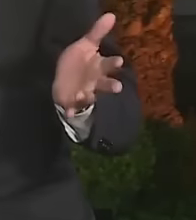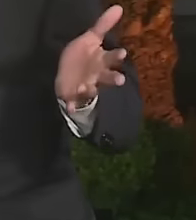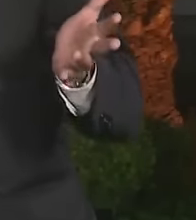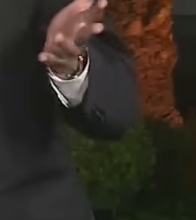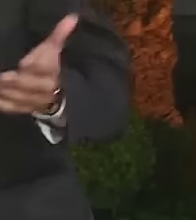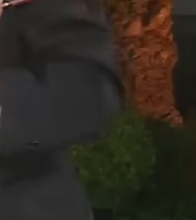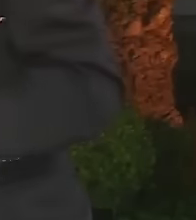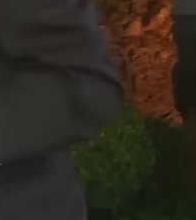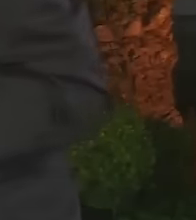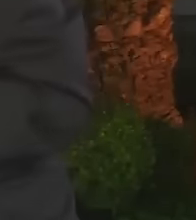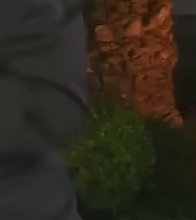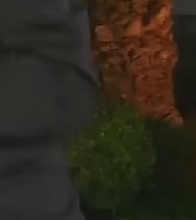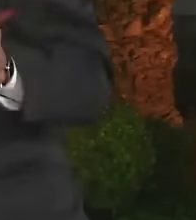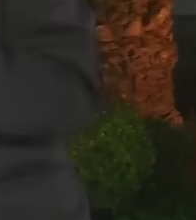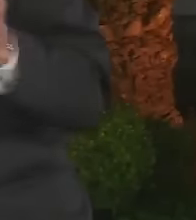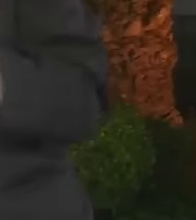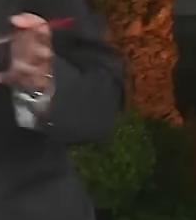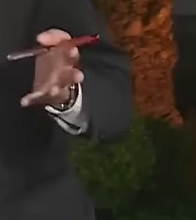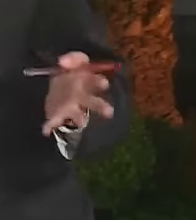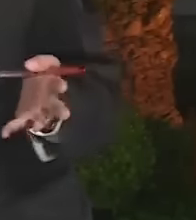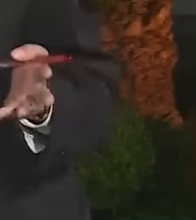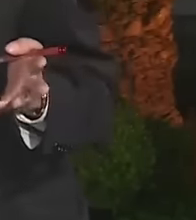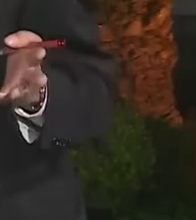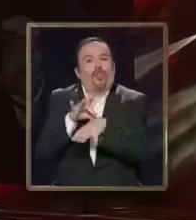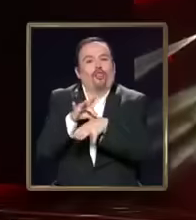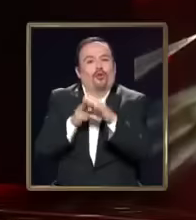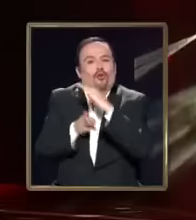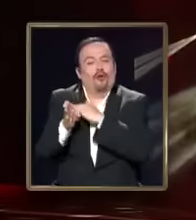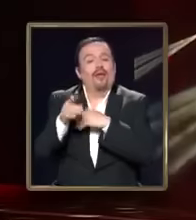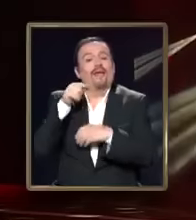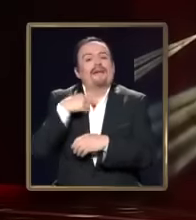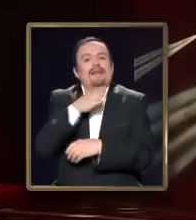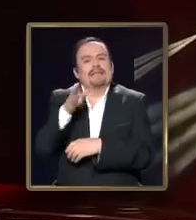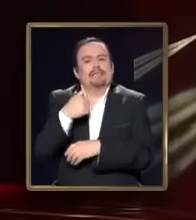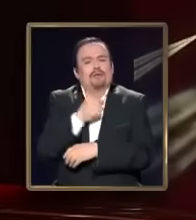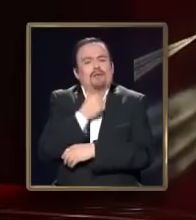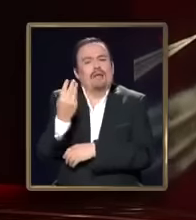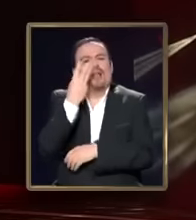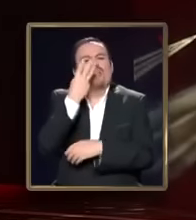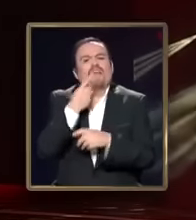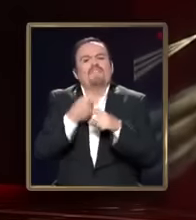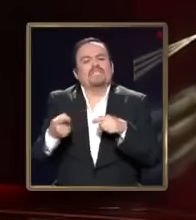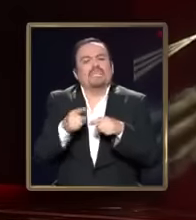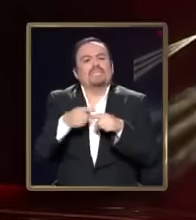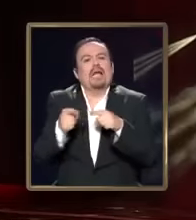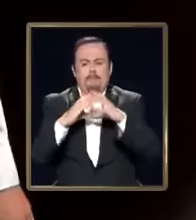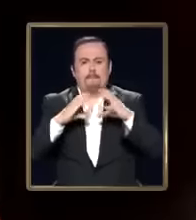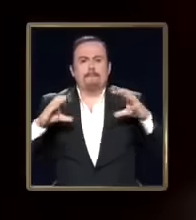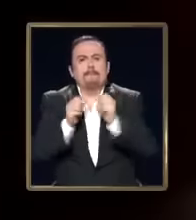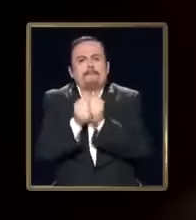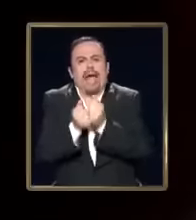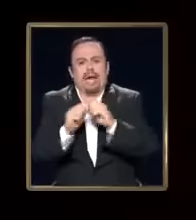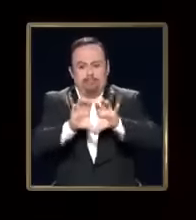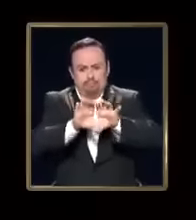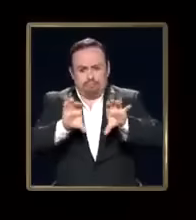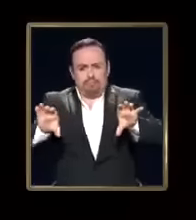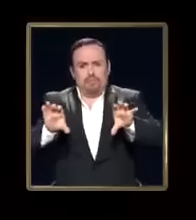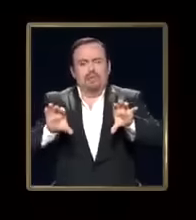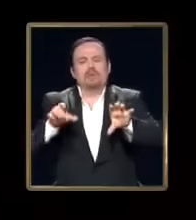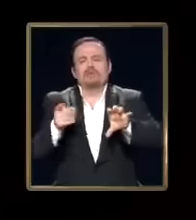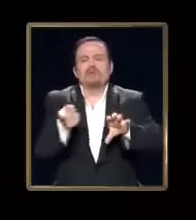de religión y de condiciones sexuales. Uno decía, ¿qué humor va a hacer? Y lo hizo. Sí, un humor que tuvo la suerte de tener una muy